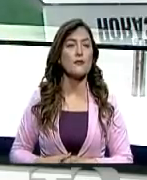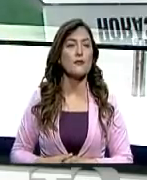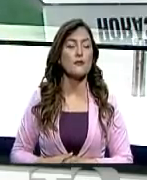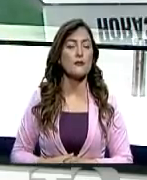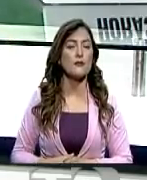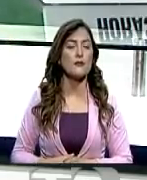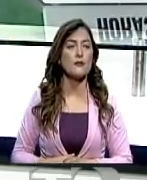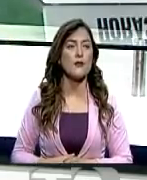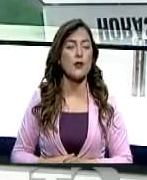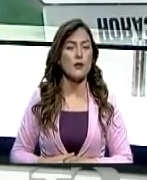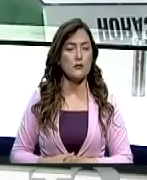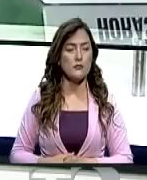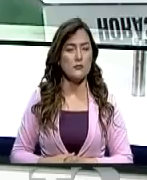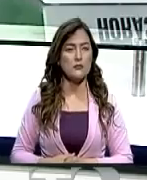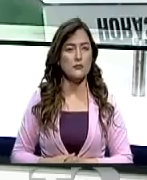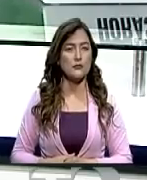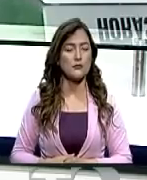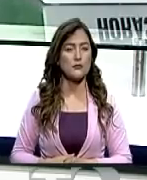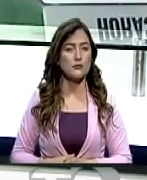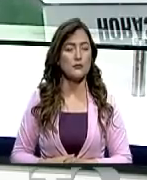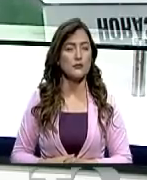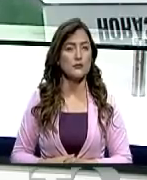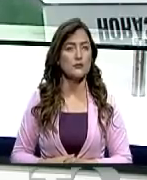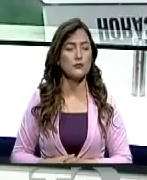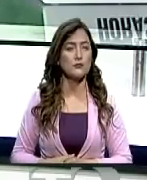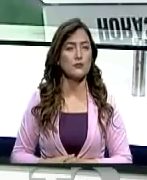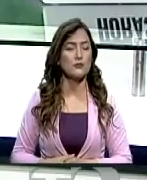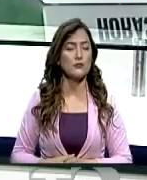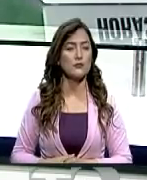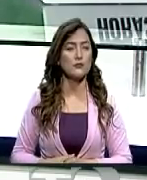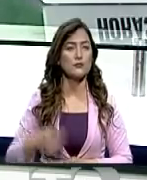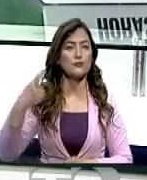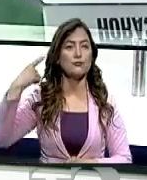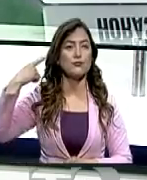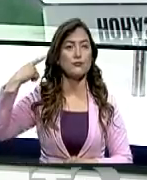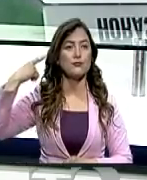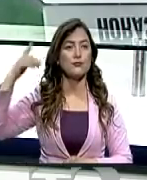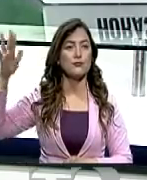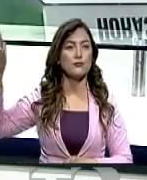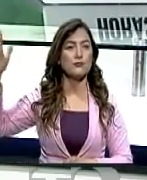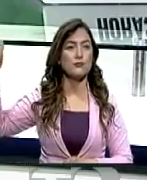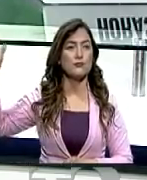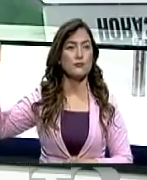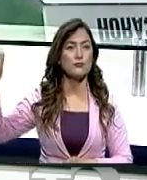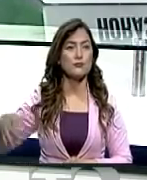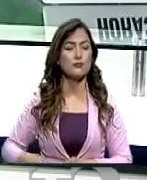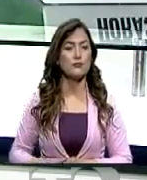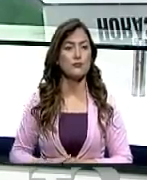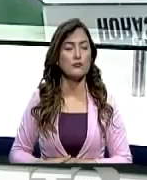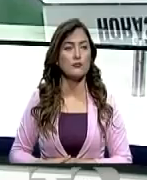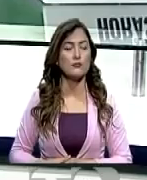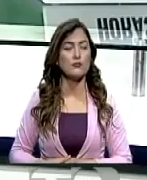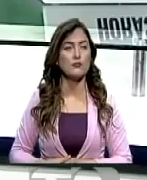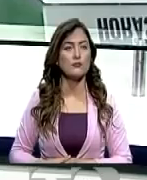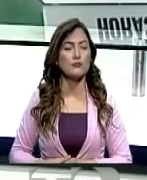los mecanismos necesarios para poder tener un excelente día, sobre todo cuando necesitamos reactivar este país desde todos